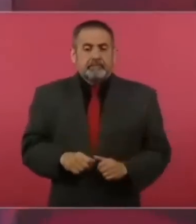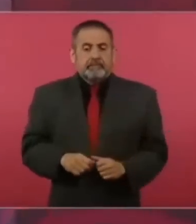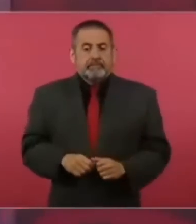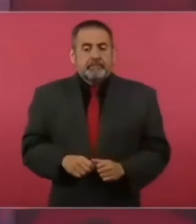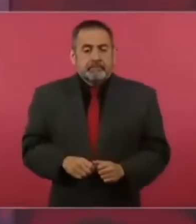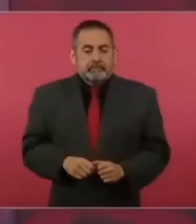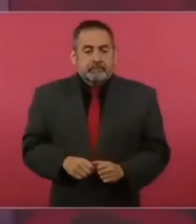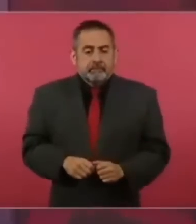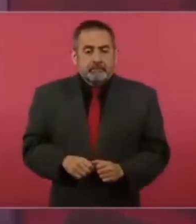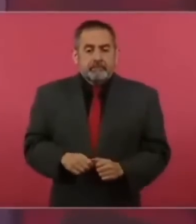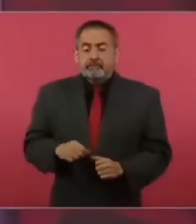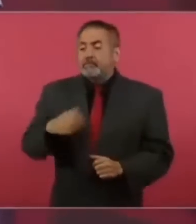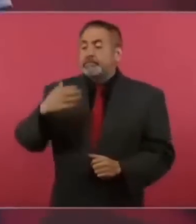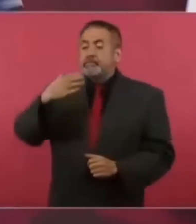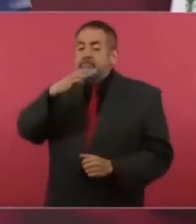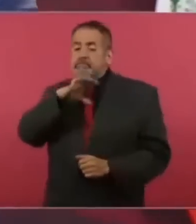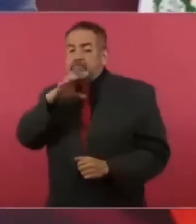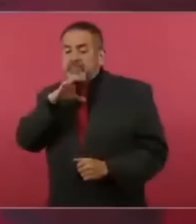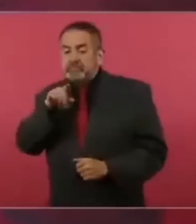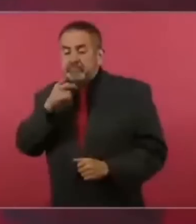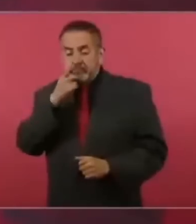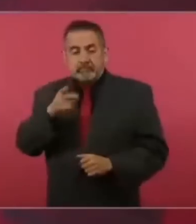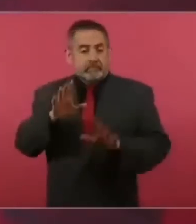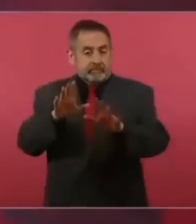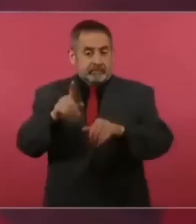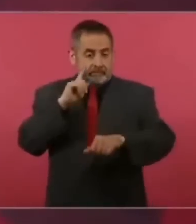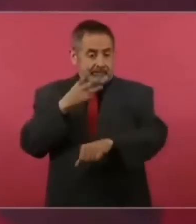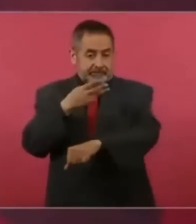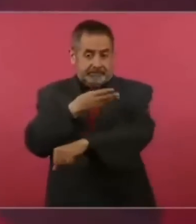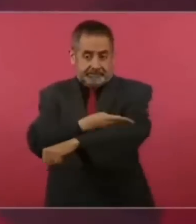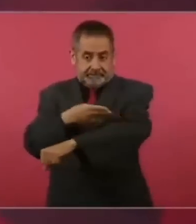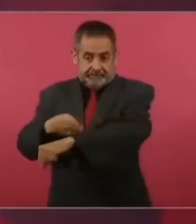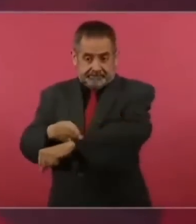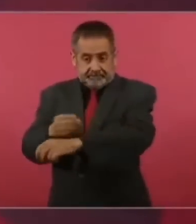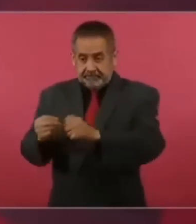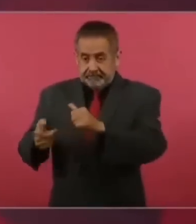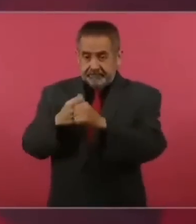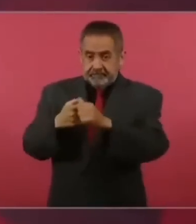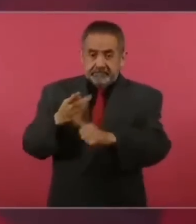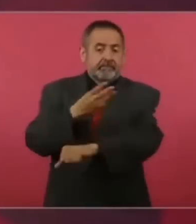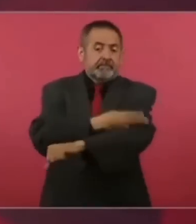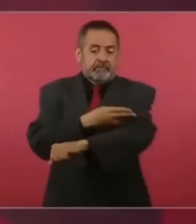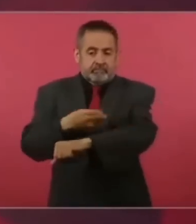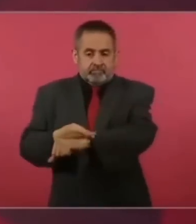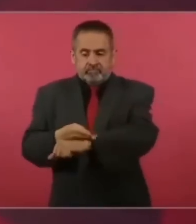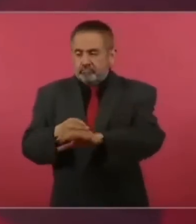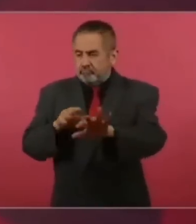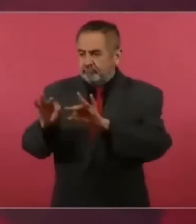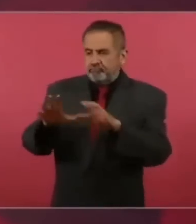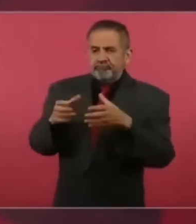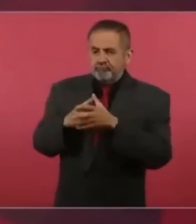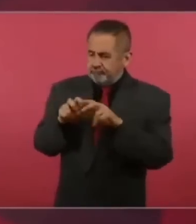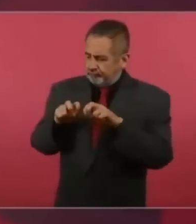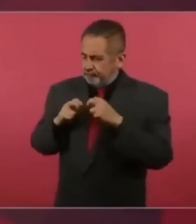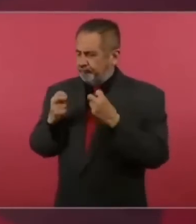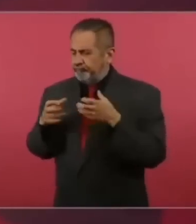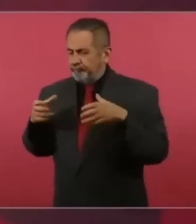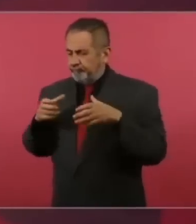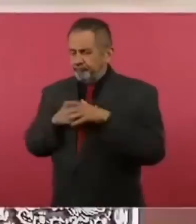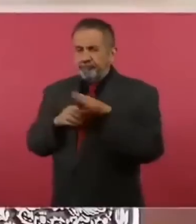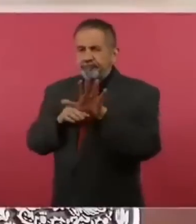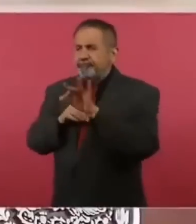y la expresión de Carranza, porque Madero había creado ya su gabinete.